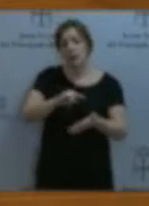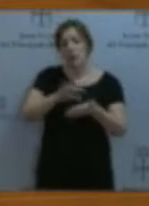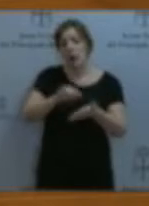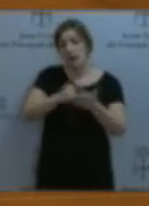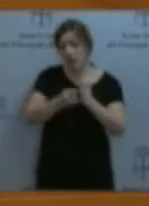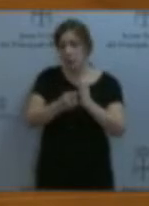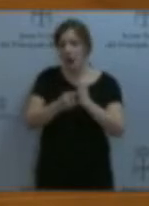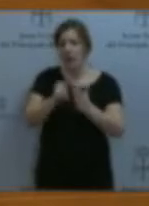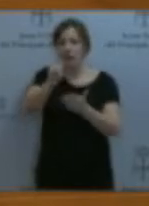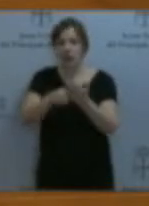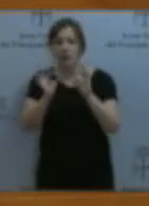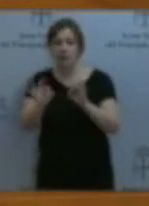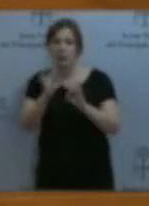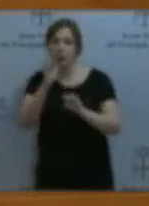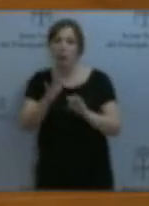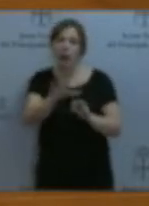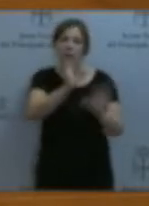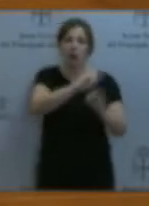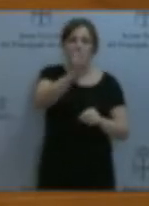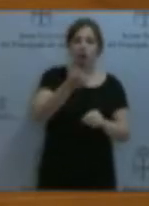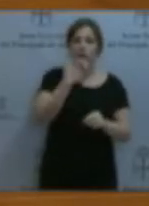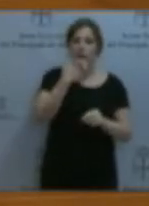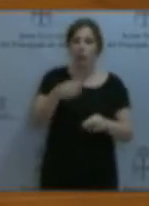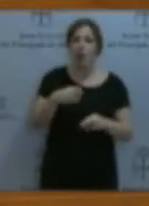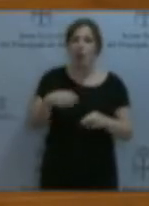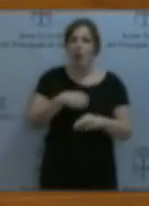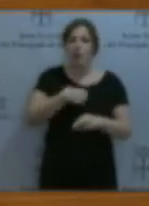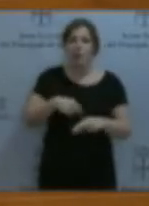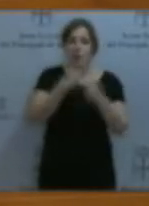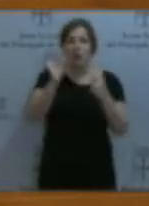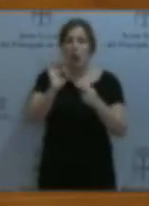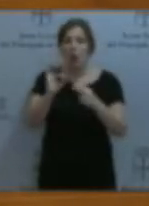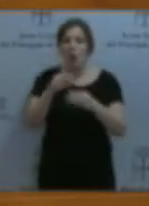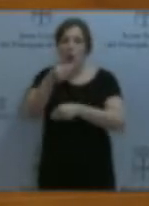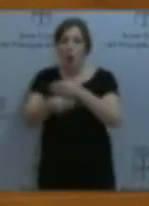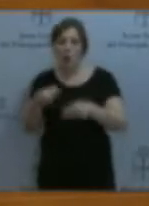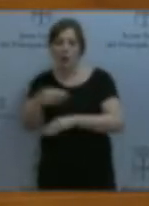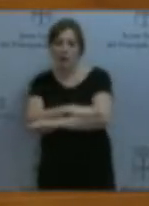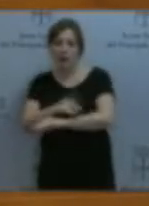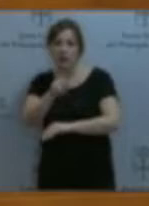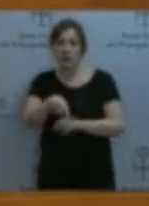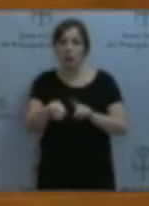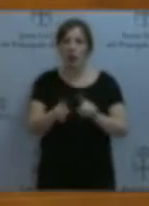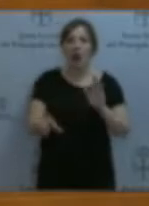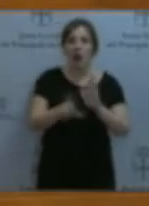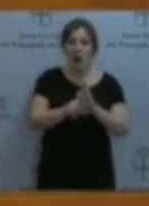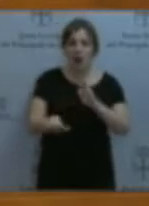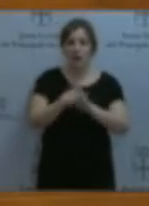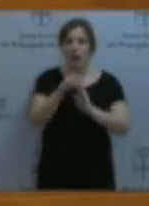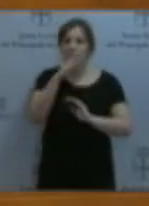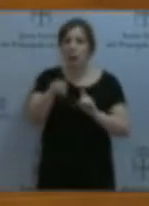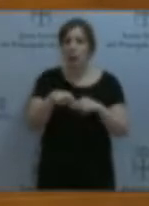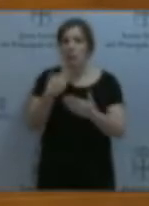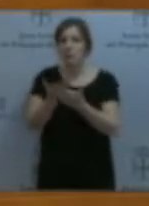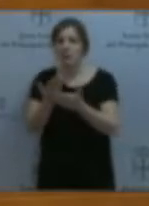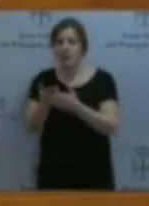otras posibles alternativas como la licitación pública o la ejecución por la Administración. Incurre en fraude de ley al hacer encomiendas a entidades o